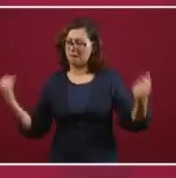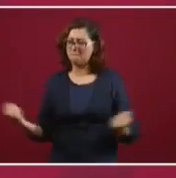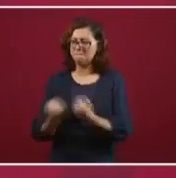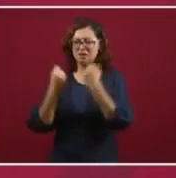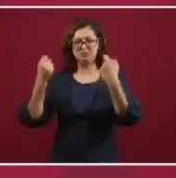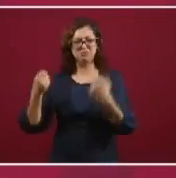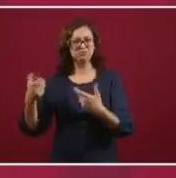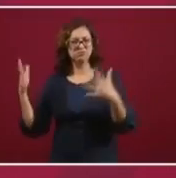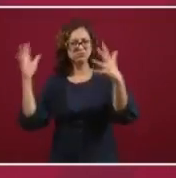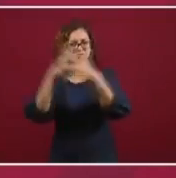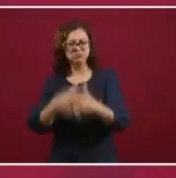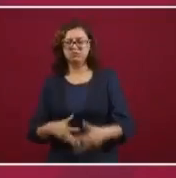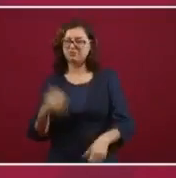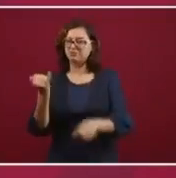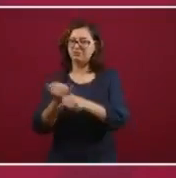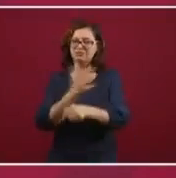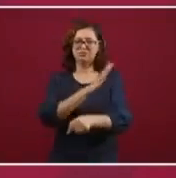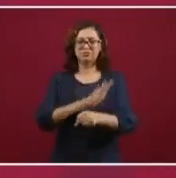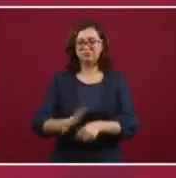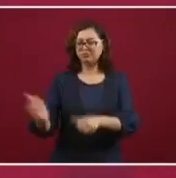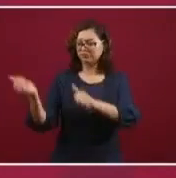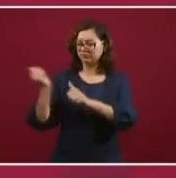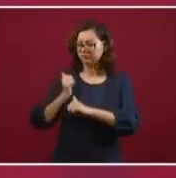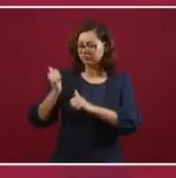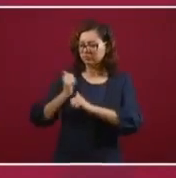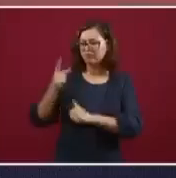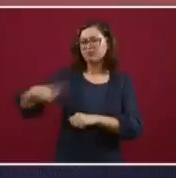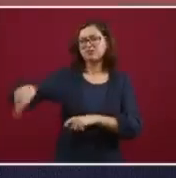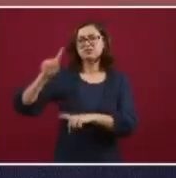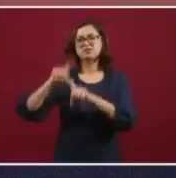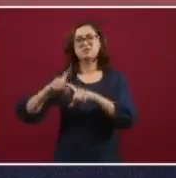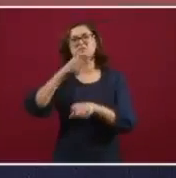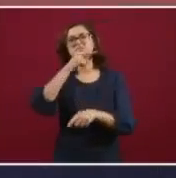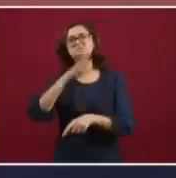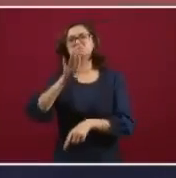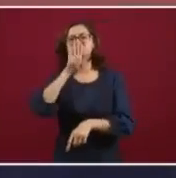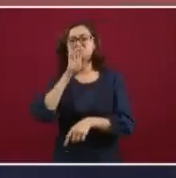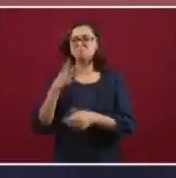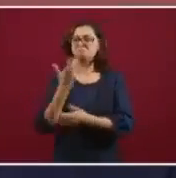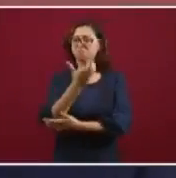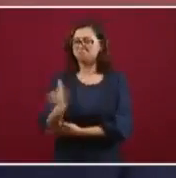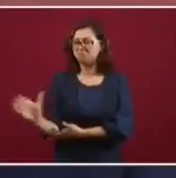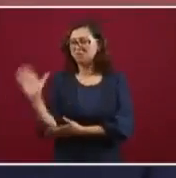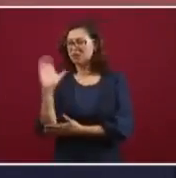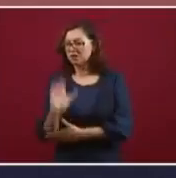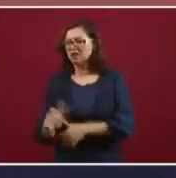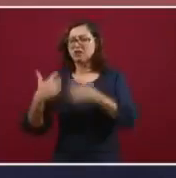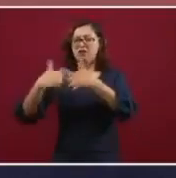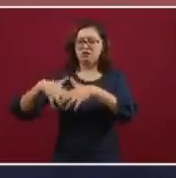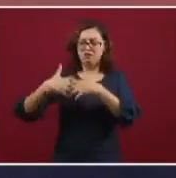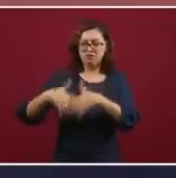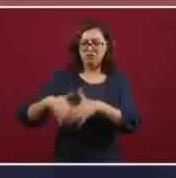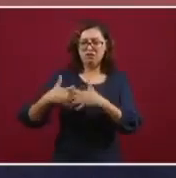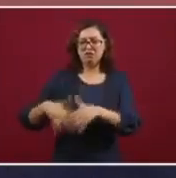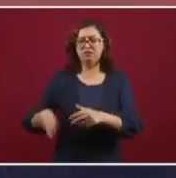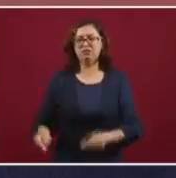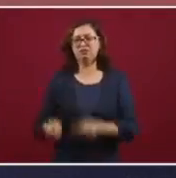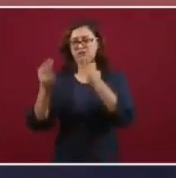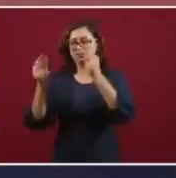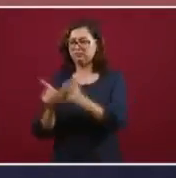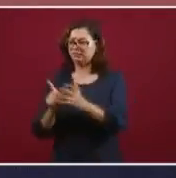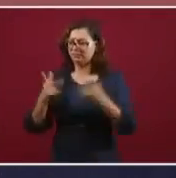campesinos, hijos de obreros, de mecánicos, de comerciantes, pueblo,